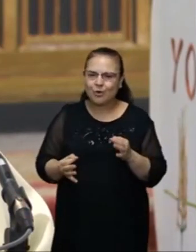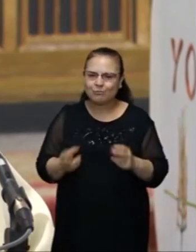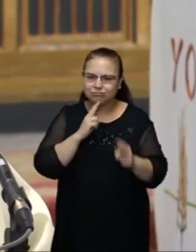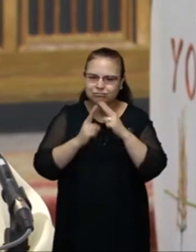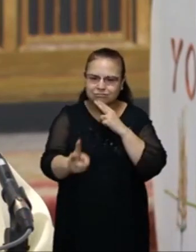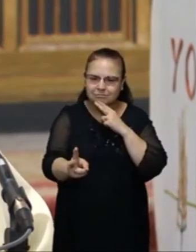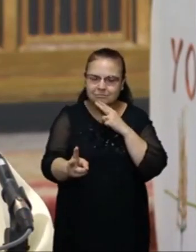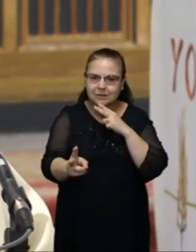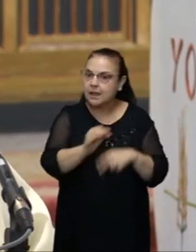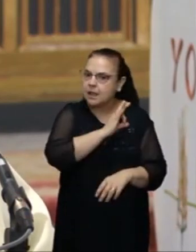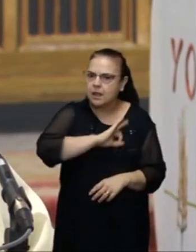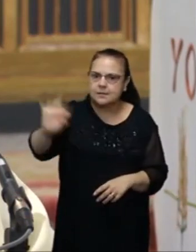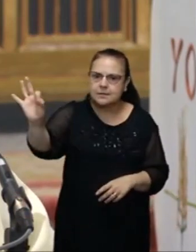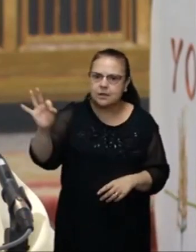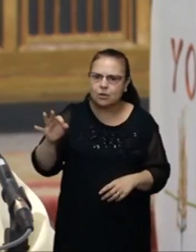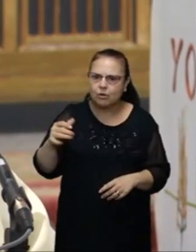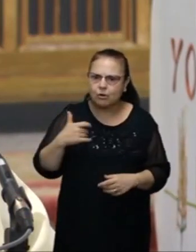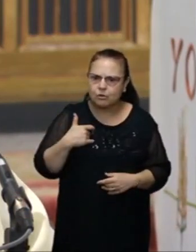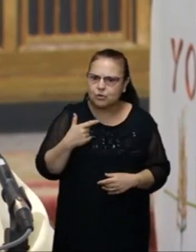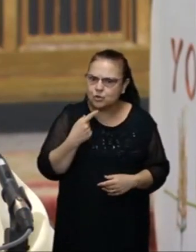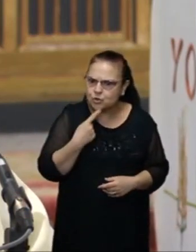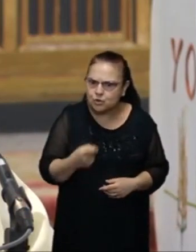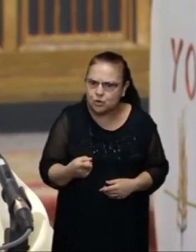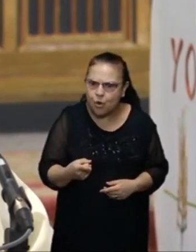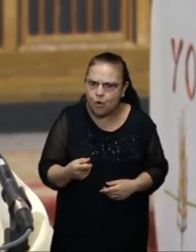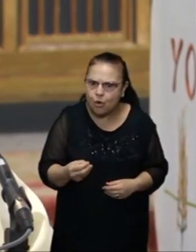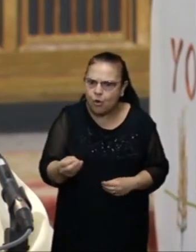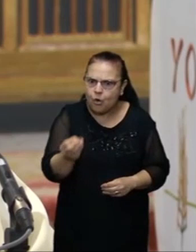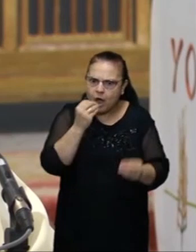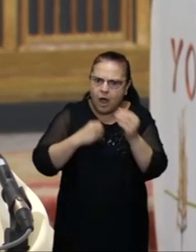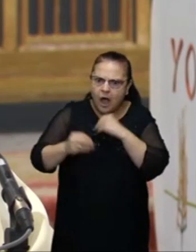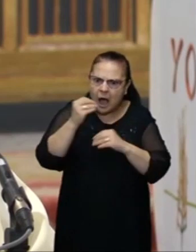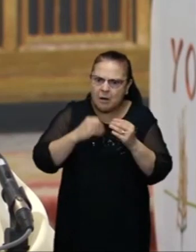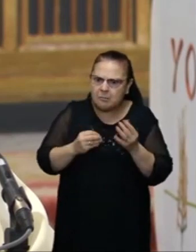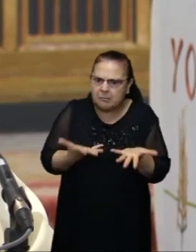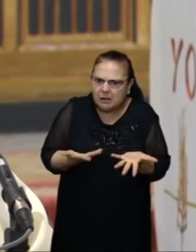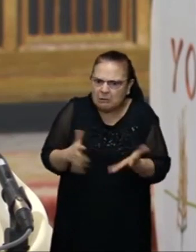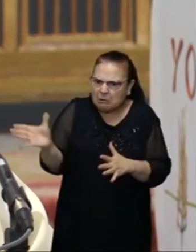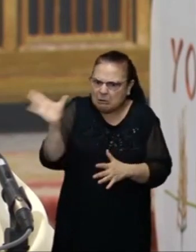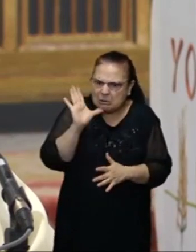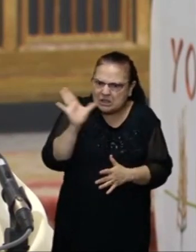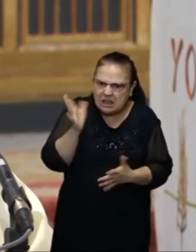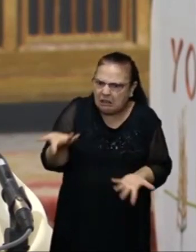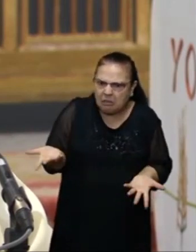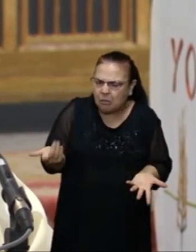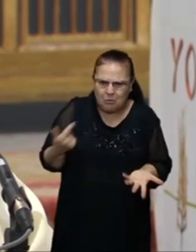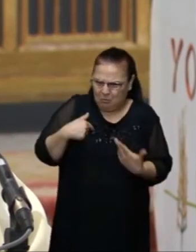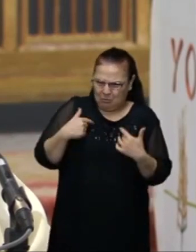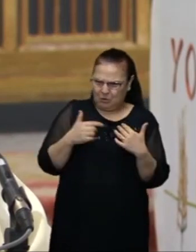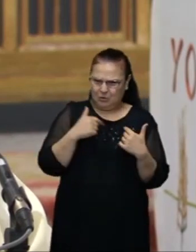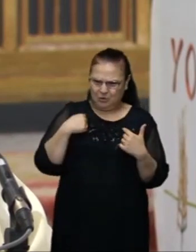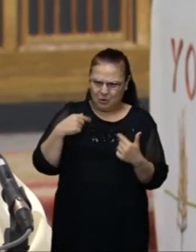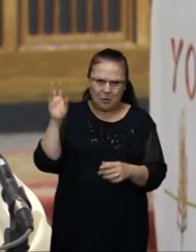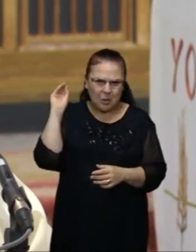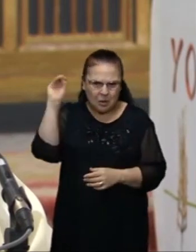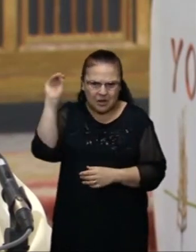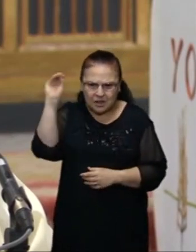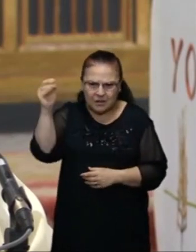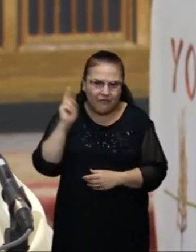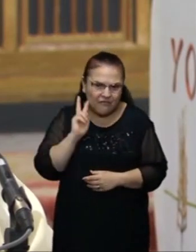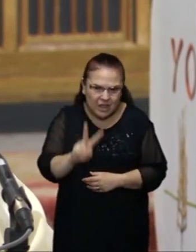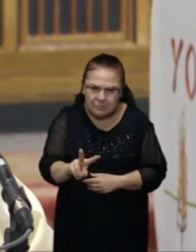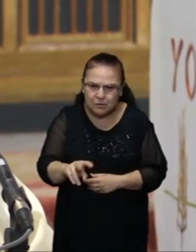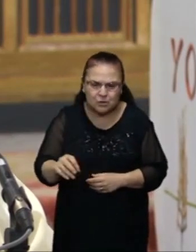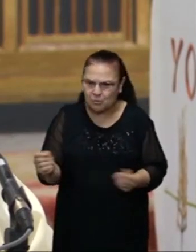Señor, ¿cuándo te vimos con hambre y te alimentamos, o con sed y te dimos de beber? ¿Cuándo te vimos forastero y te hospedamos,